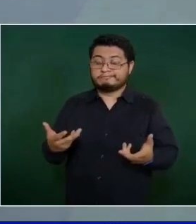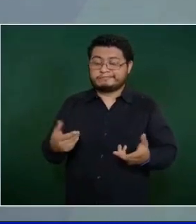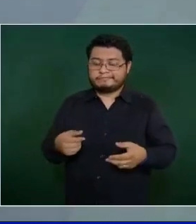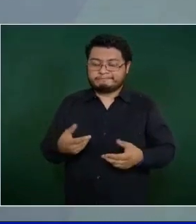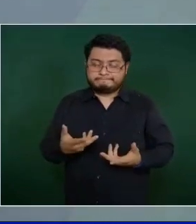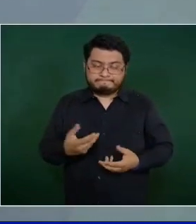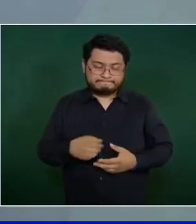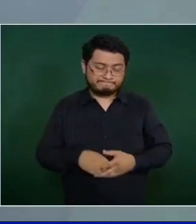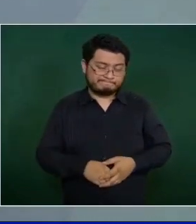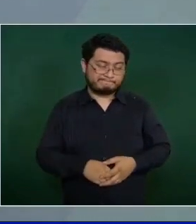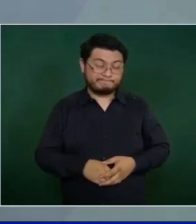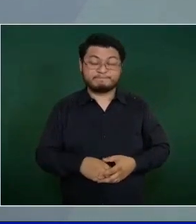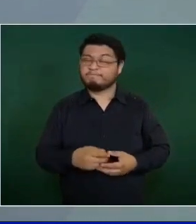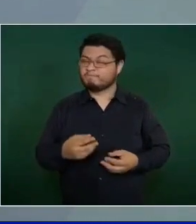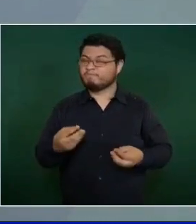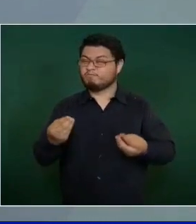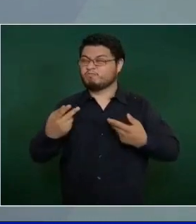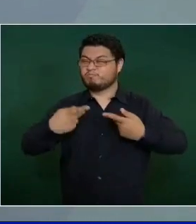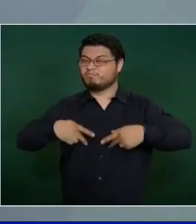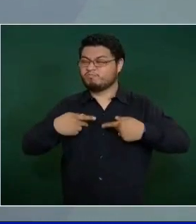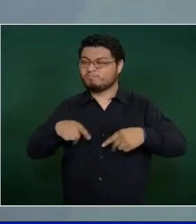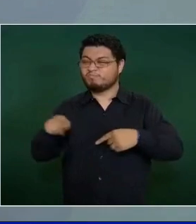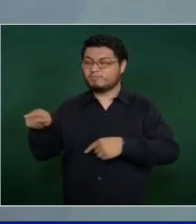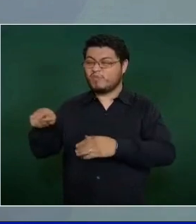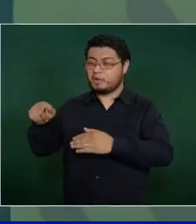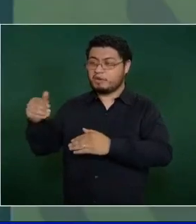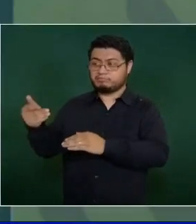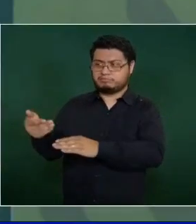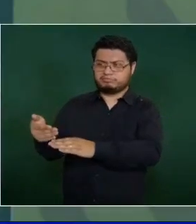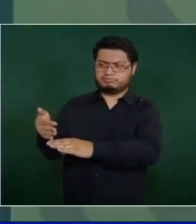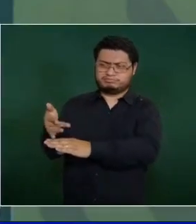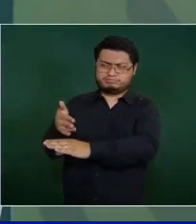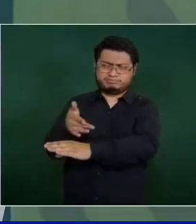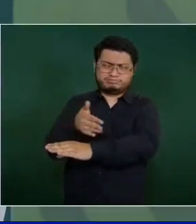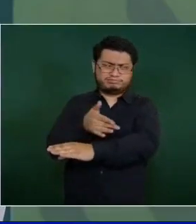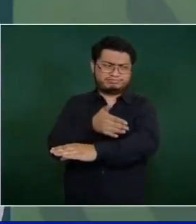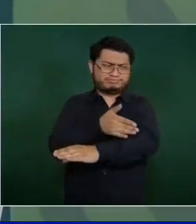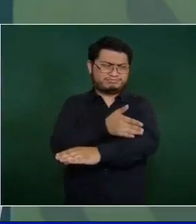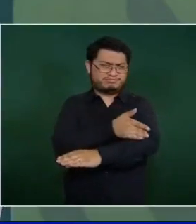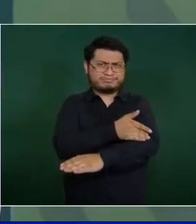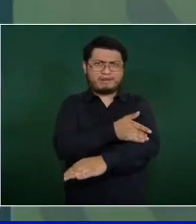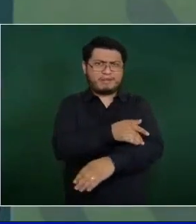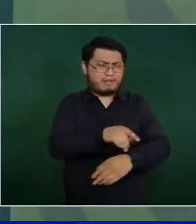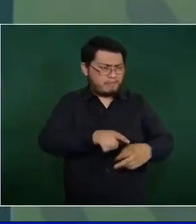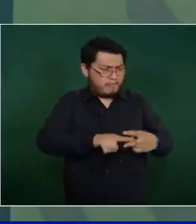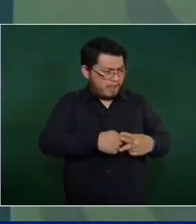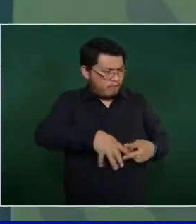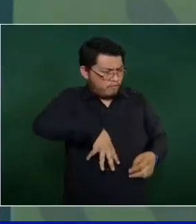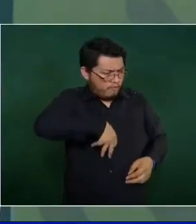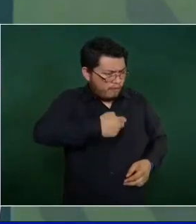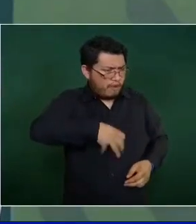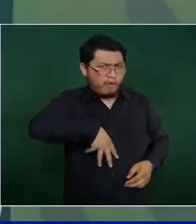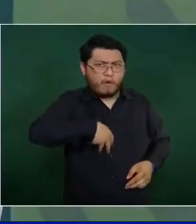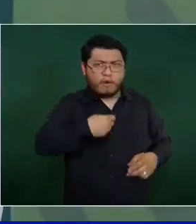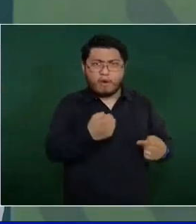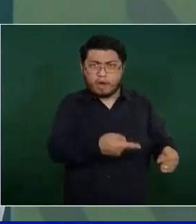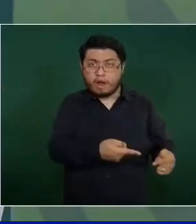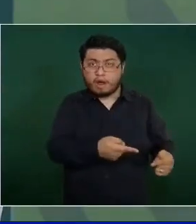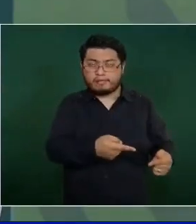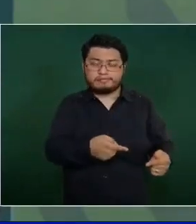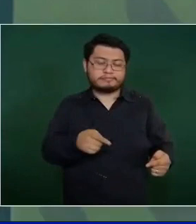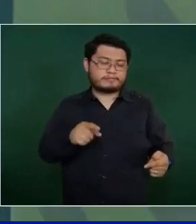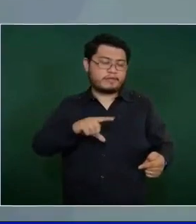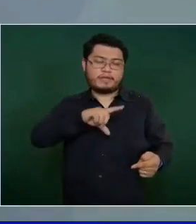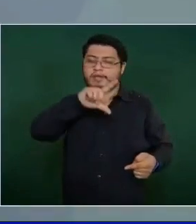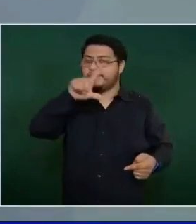Y muchos vienen de abajo, pero se vuelven ladinos, se